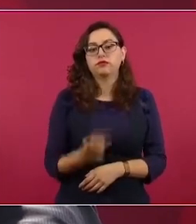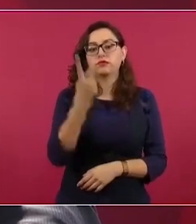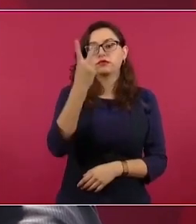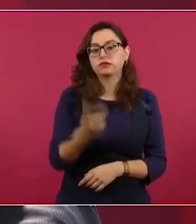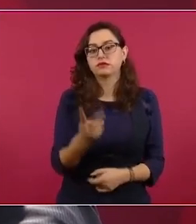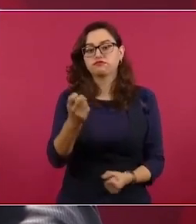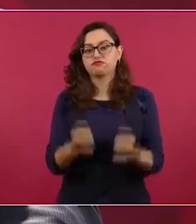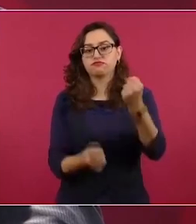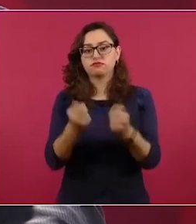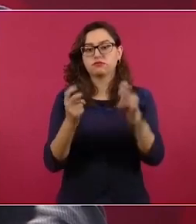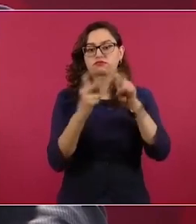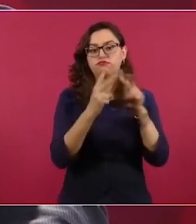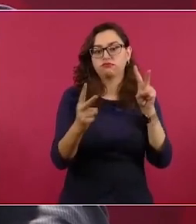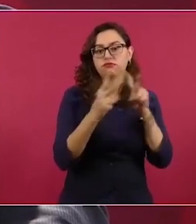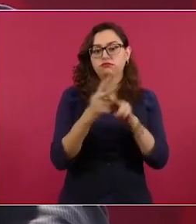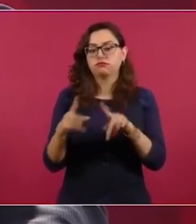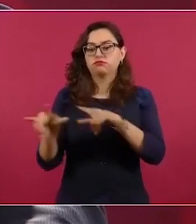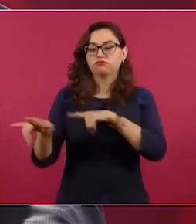atacadas,